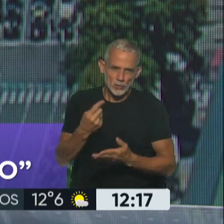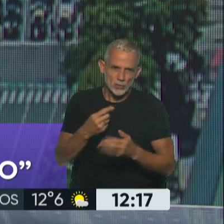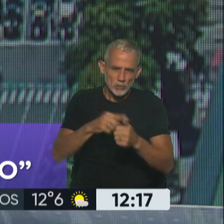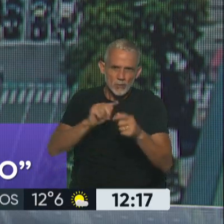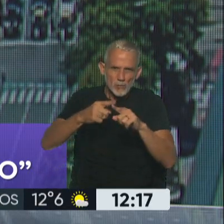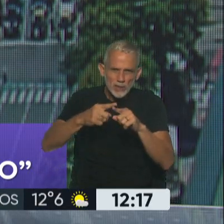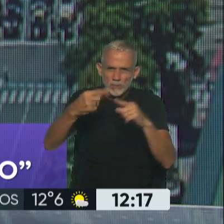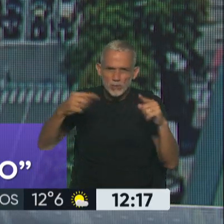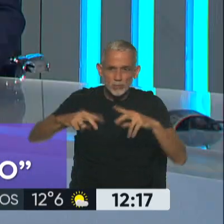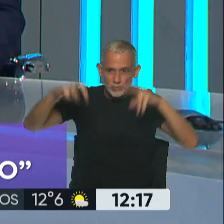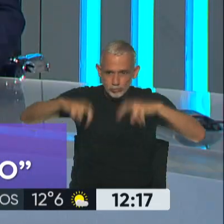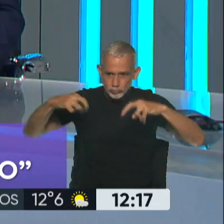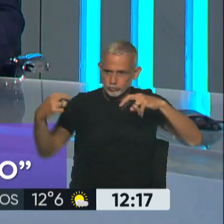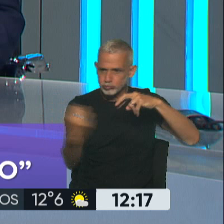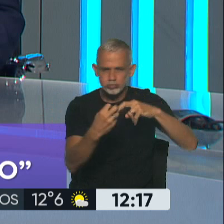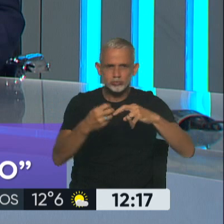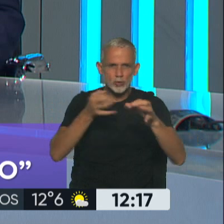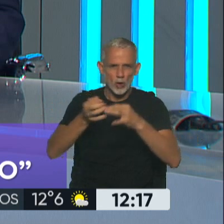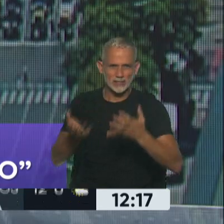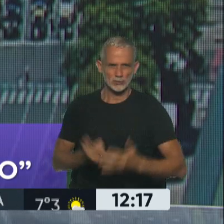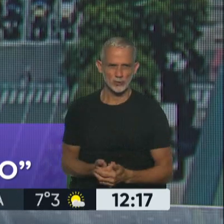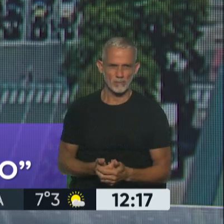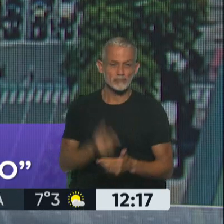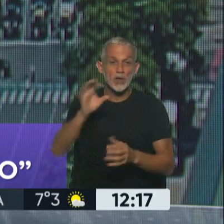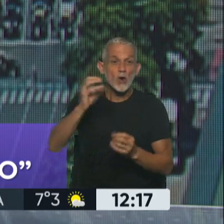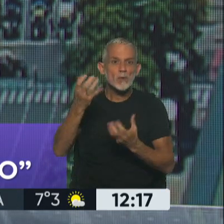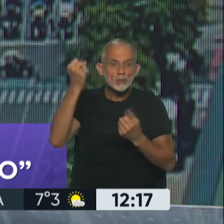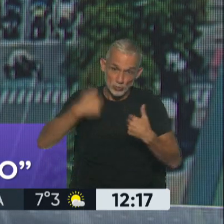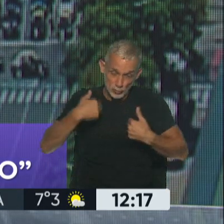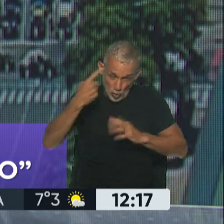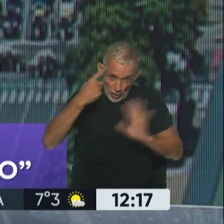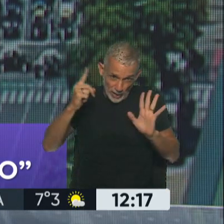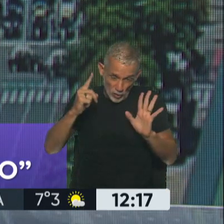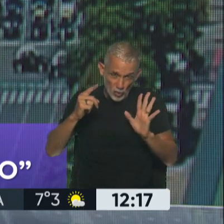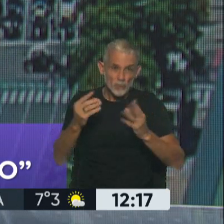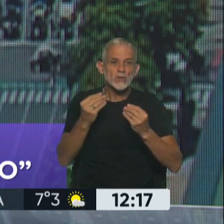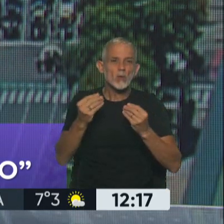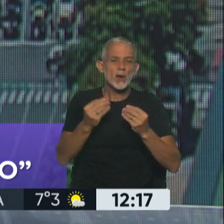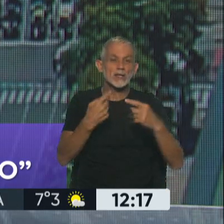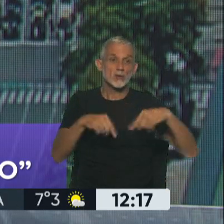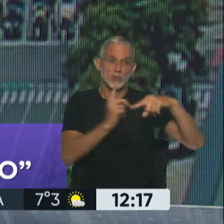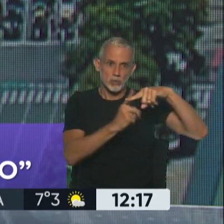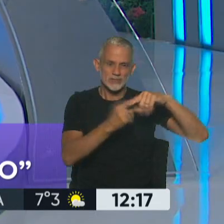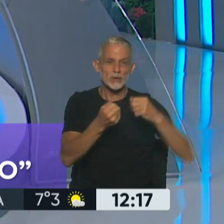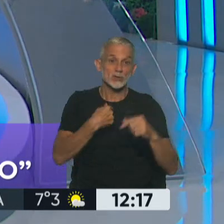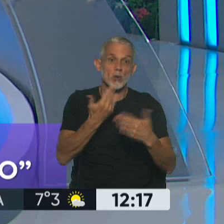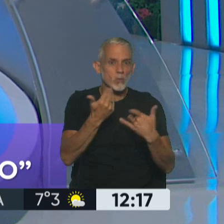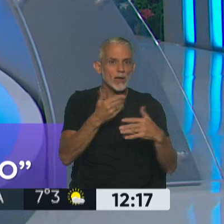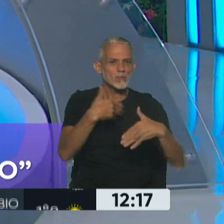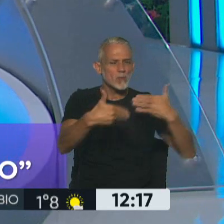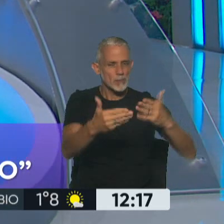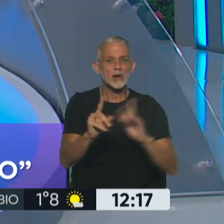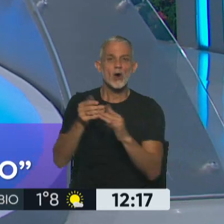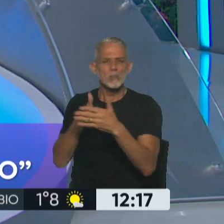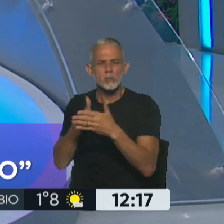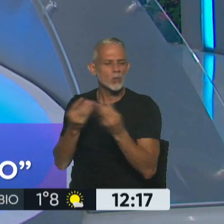estén sentados alrededor de la mesa. ¿Cuál es la oportunidad que yo veo y cuáles son las dificultades que yo veo? Creo